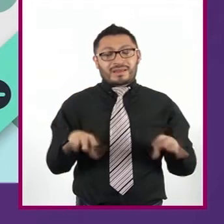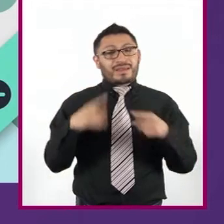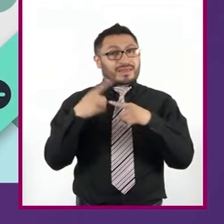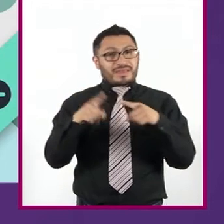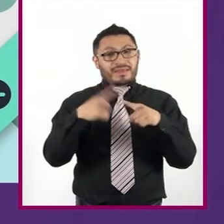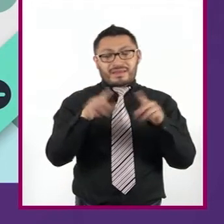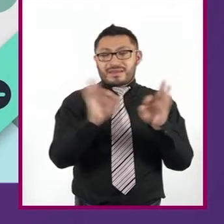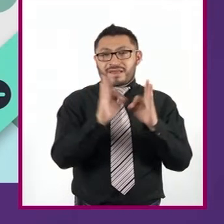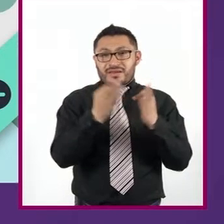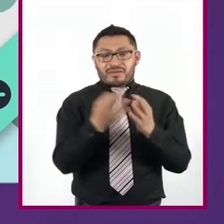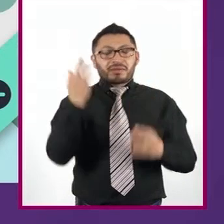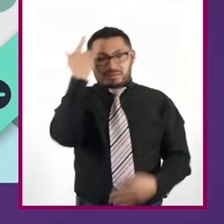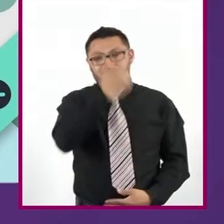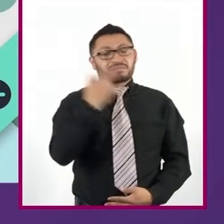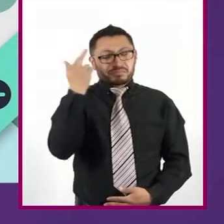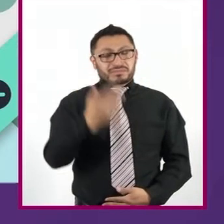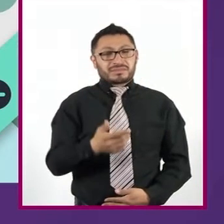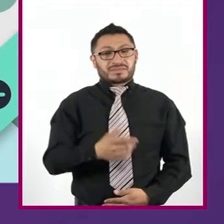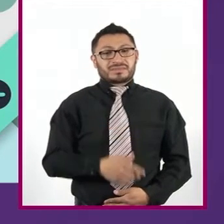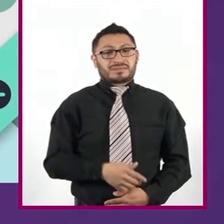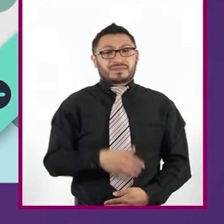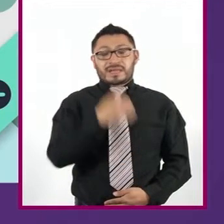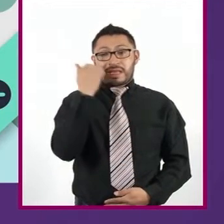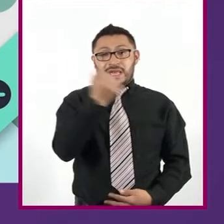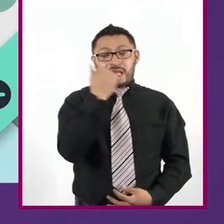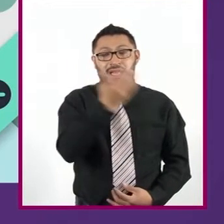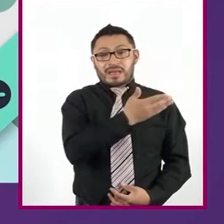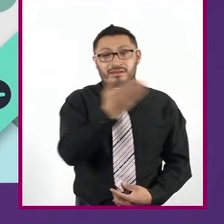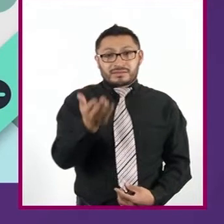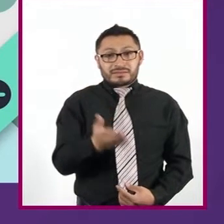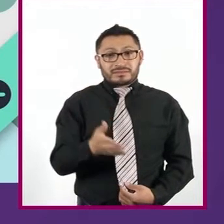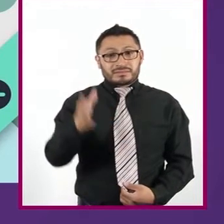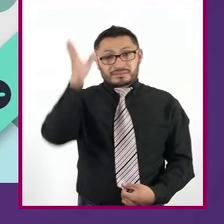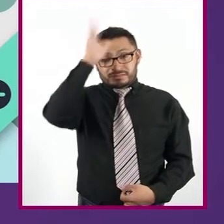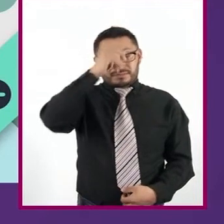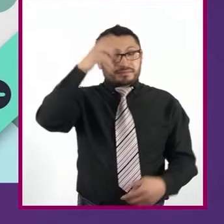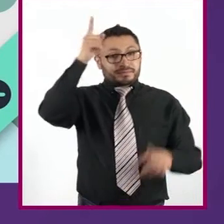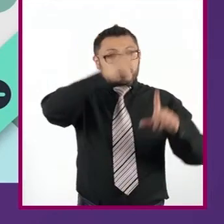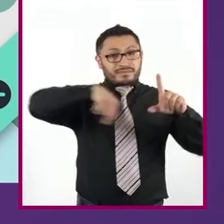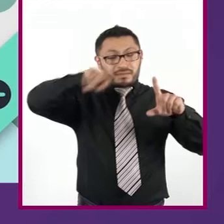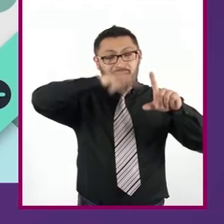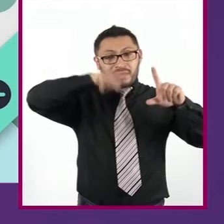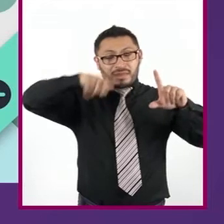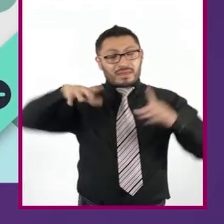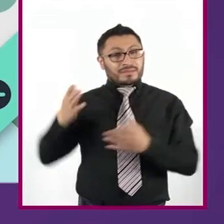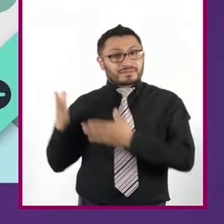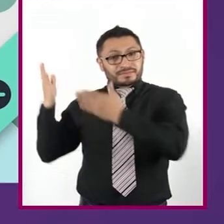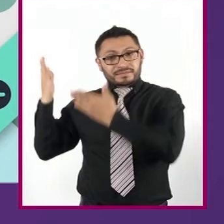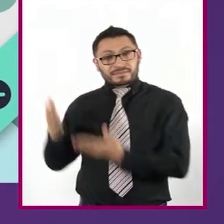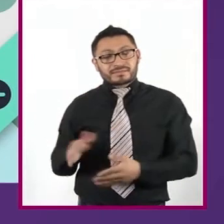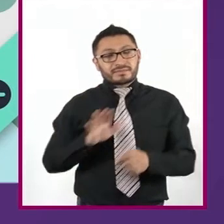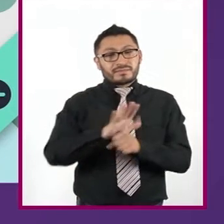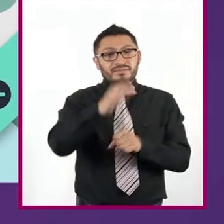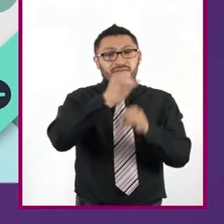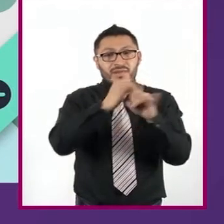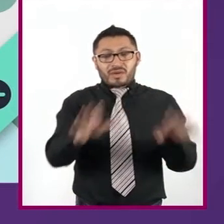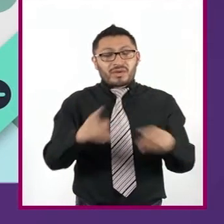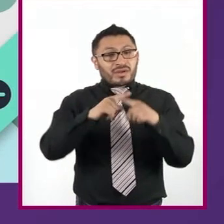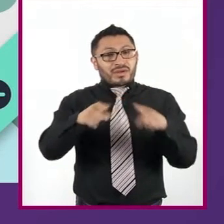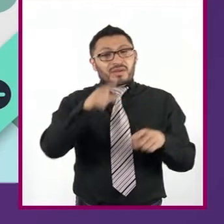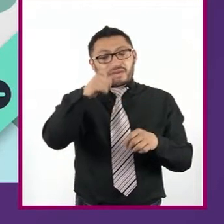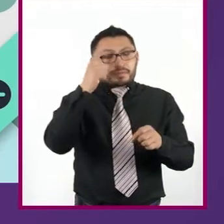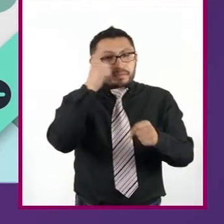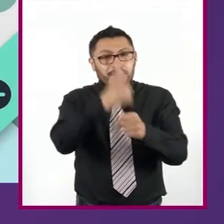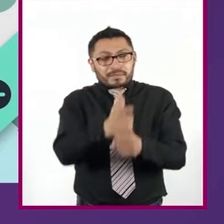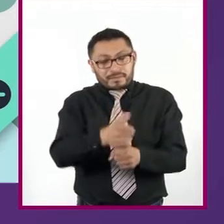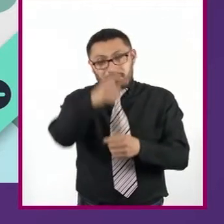varias formas. Alumnas y alumnos. De acuerdo con esta gráfica, ¿qué otra información pueden obtener? Anoten